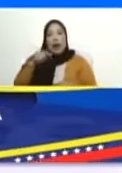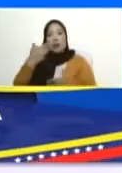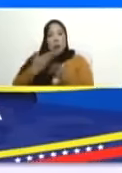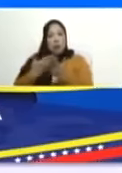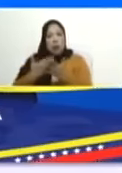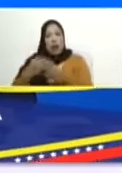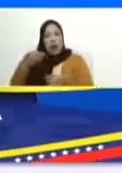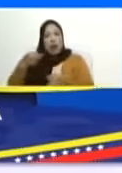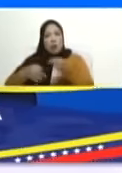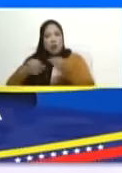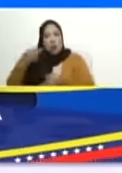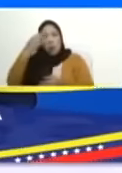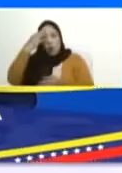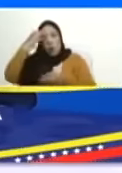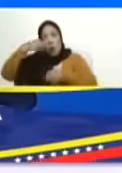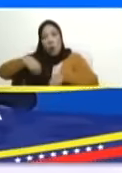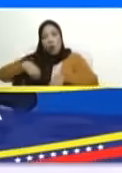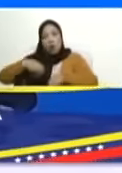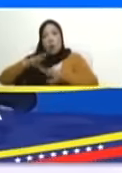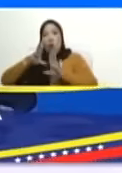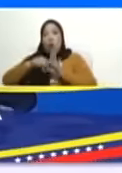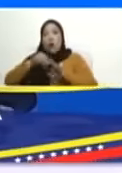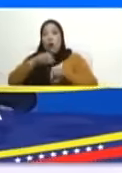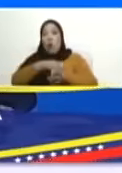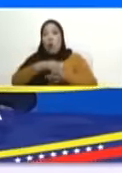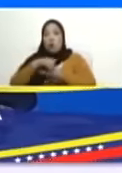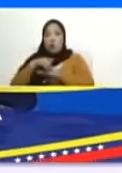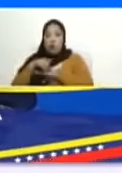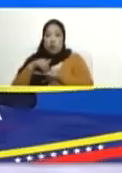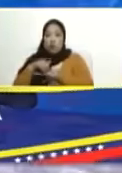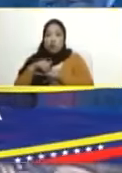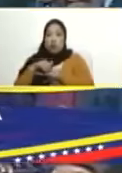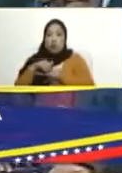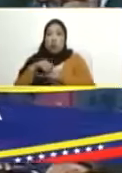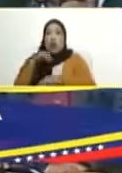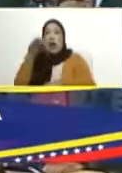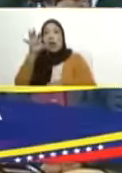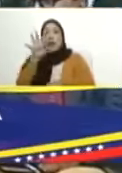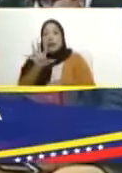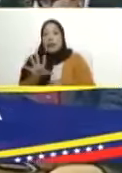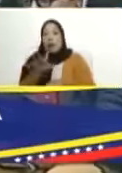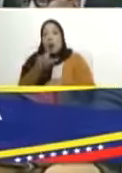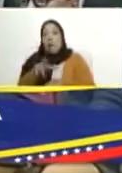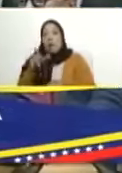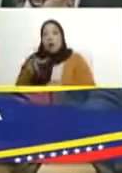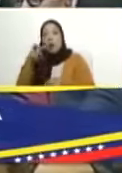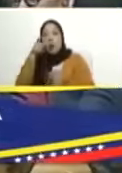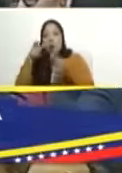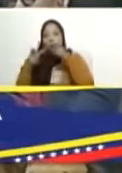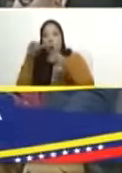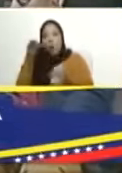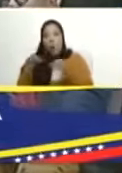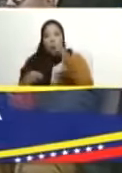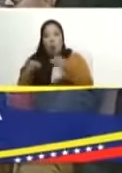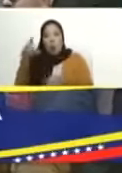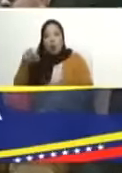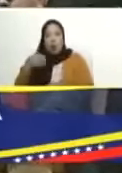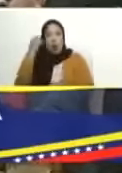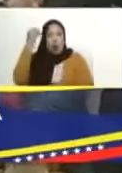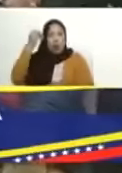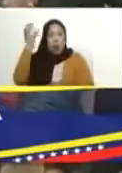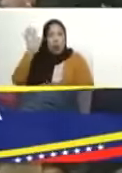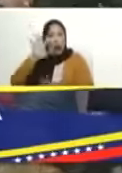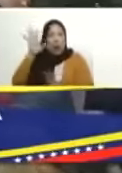justificó la barbaridad que cometieron esos cinco jueces, que de jueces tenían muy poco y